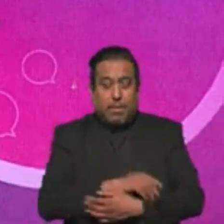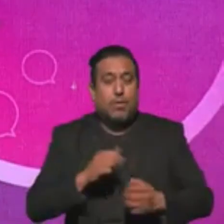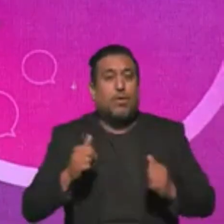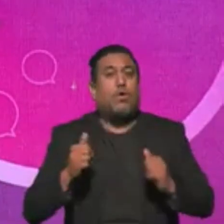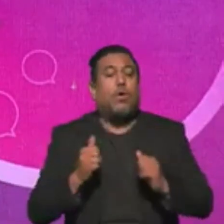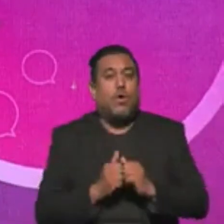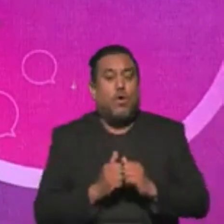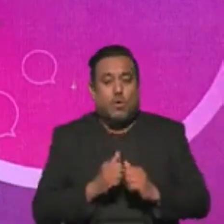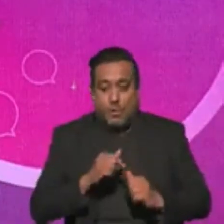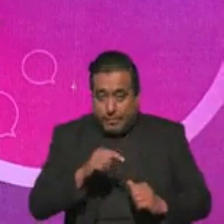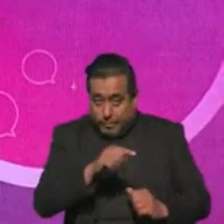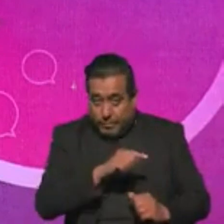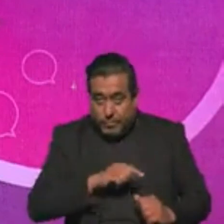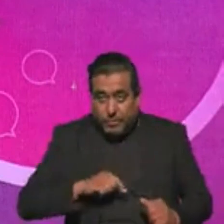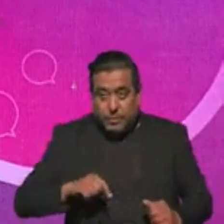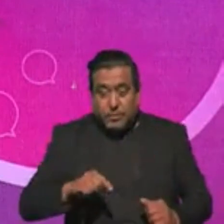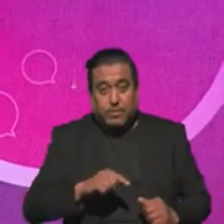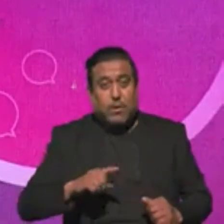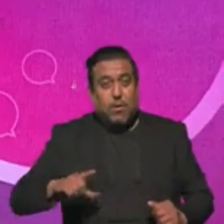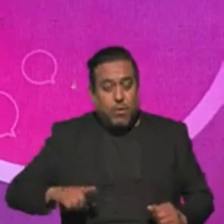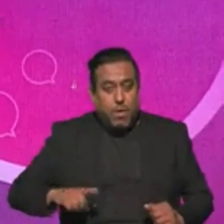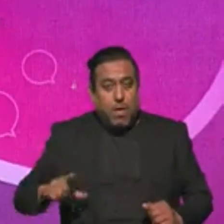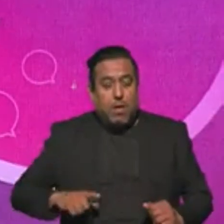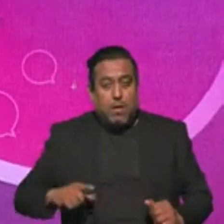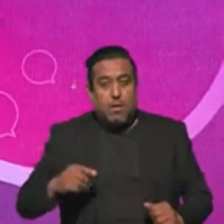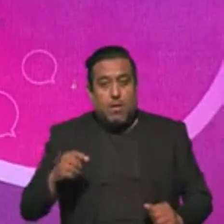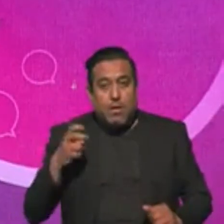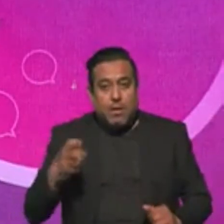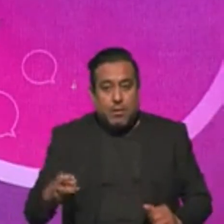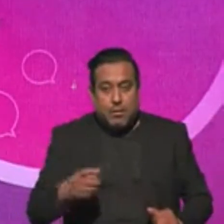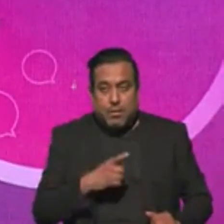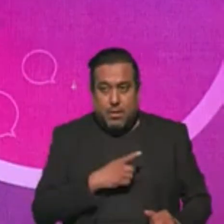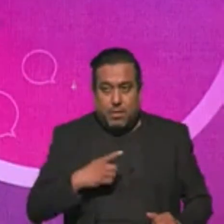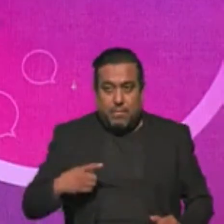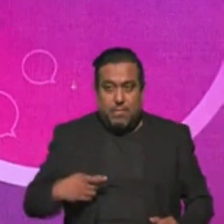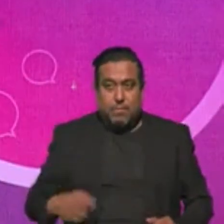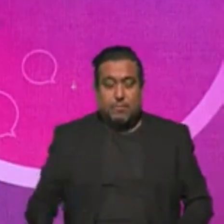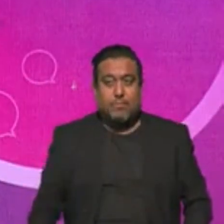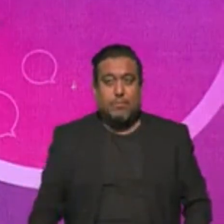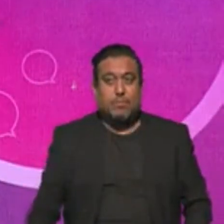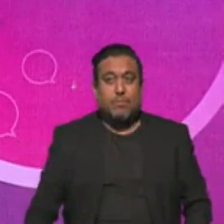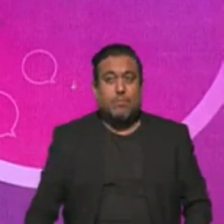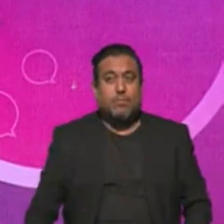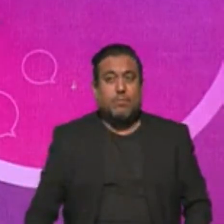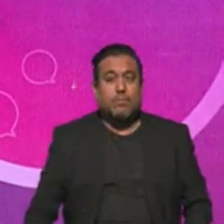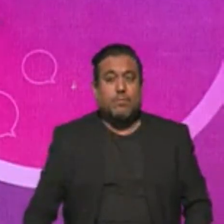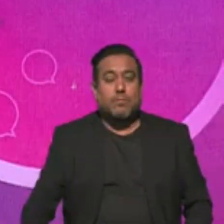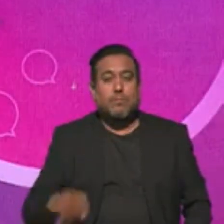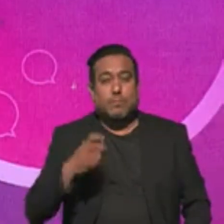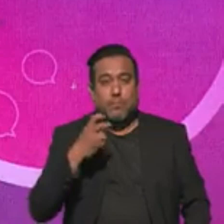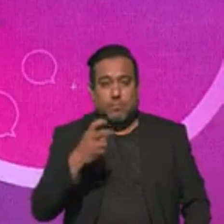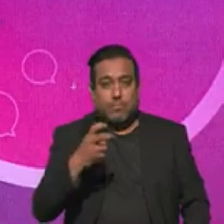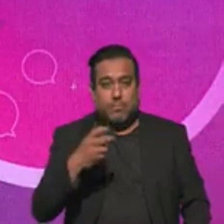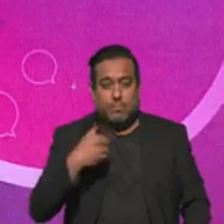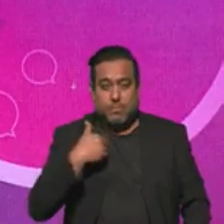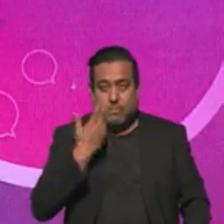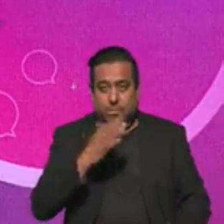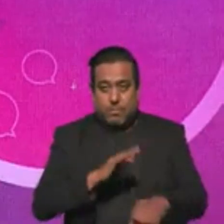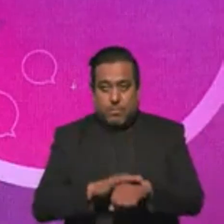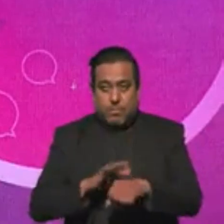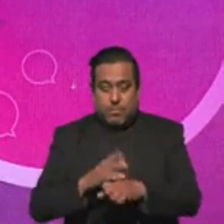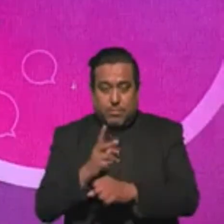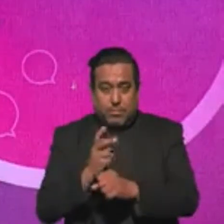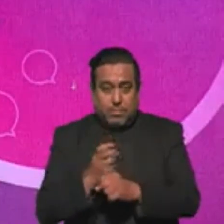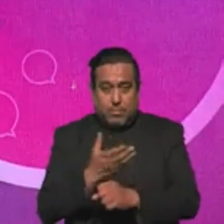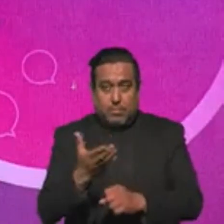hombro con hombro con el gobierno que en funciones nos toque es por eso que yo invito también